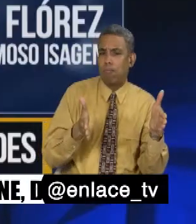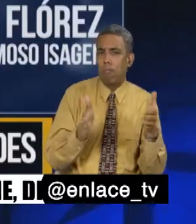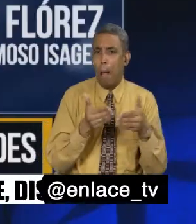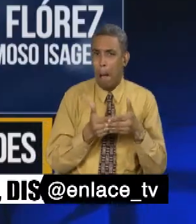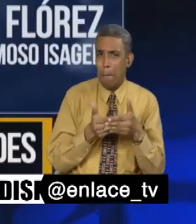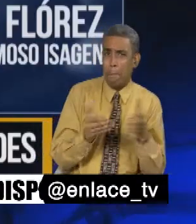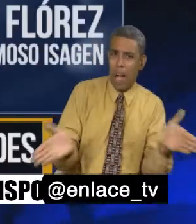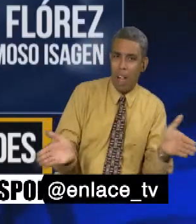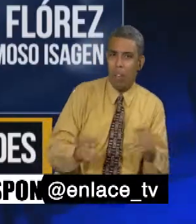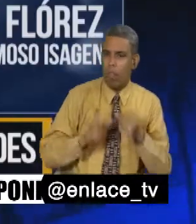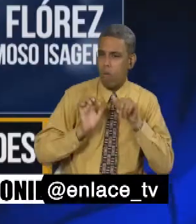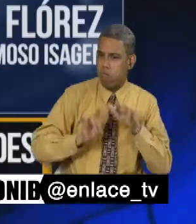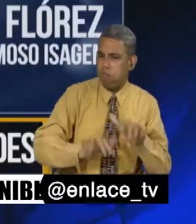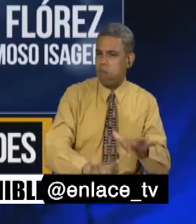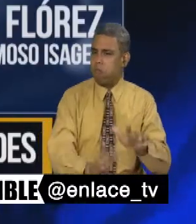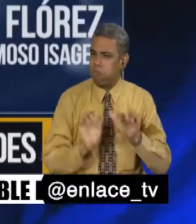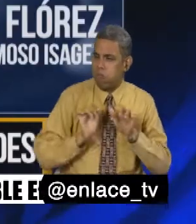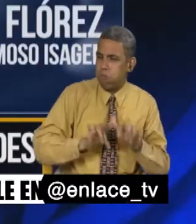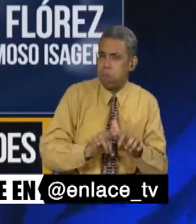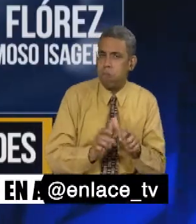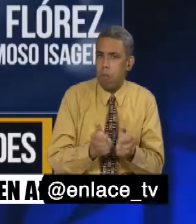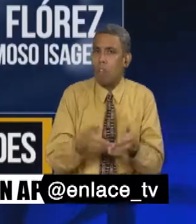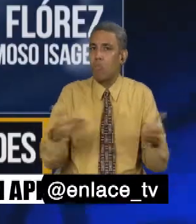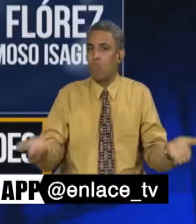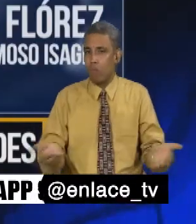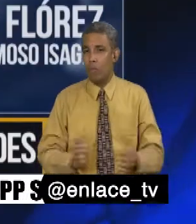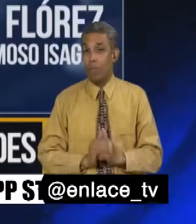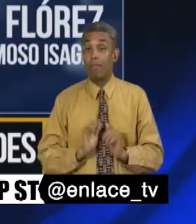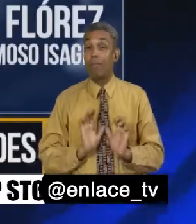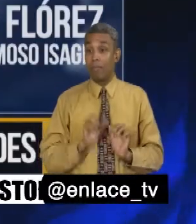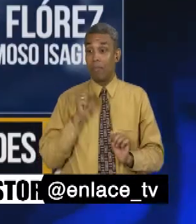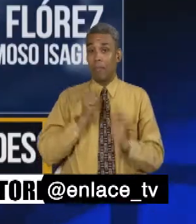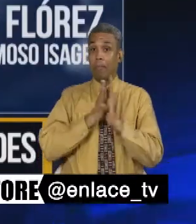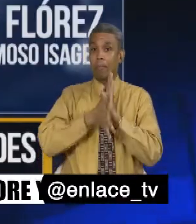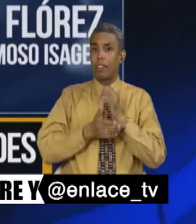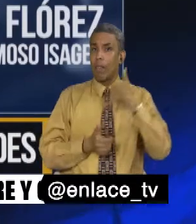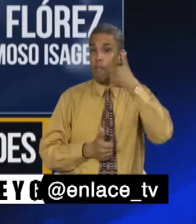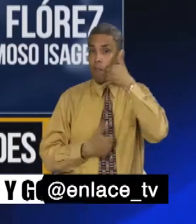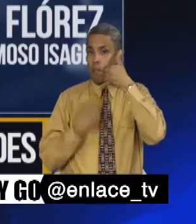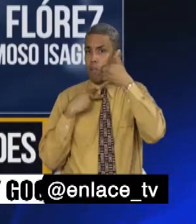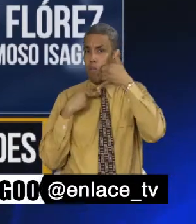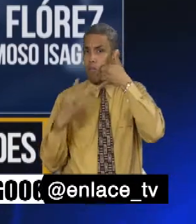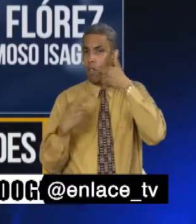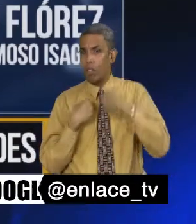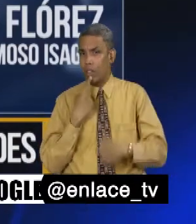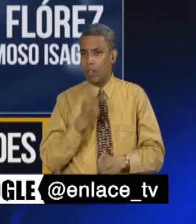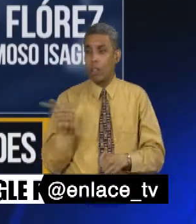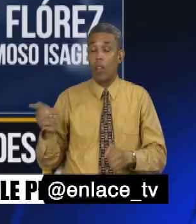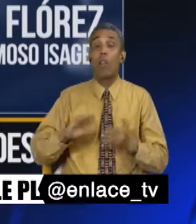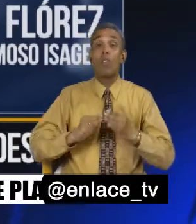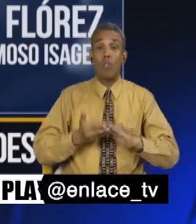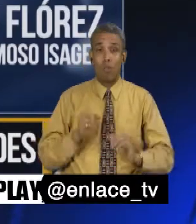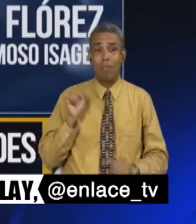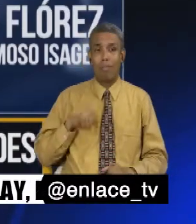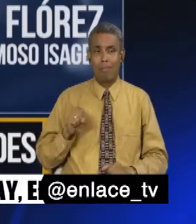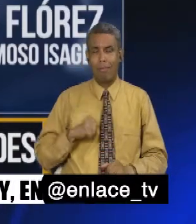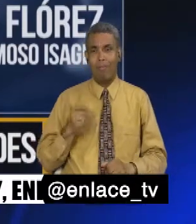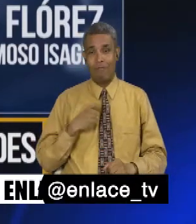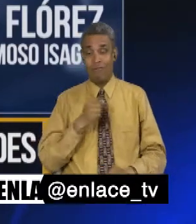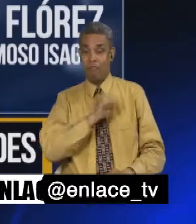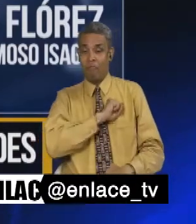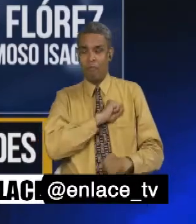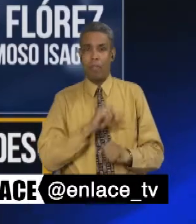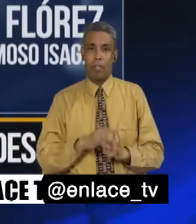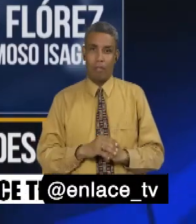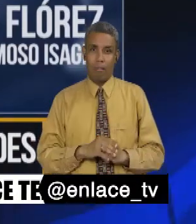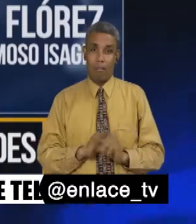Sí, principalmente habían algunos temores o desinformación en la comunidad, lo cual era importante que conocieran ellos